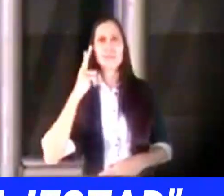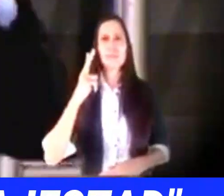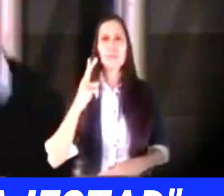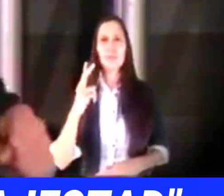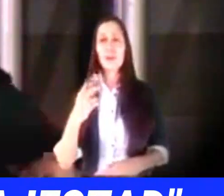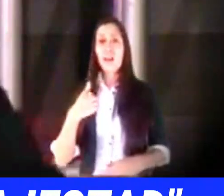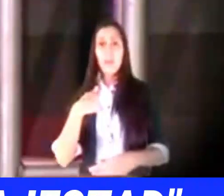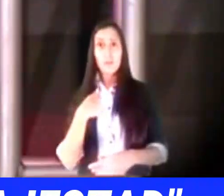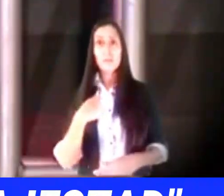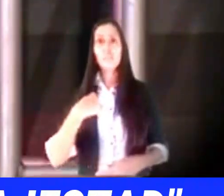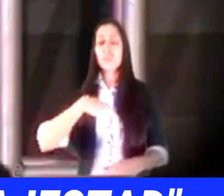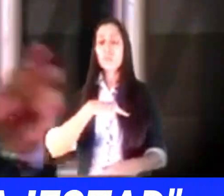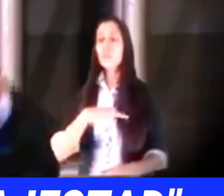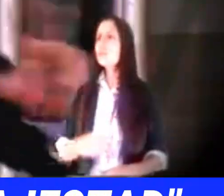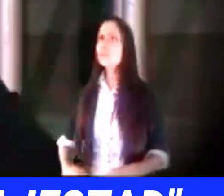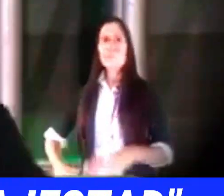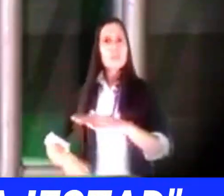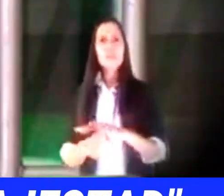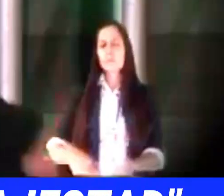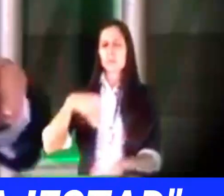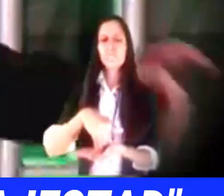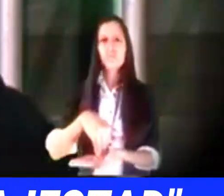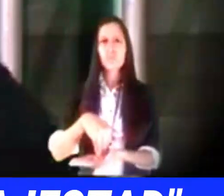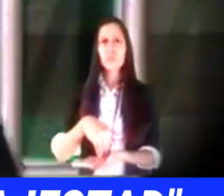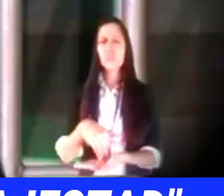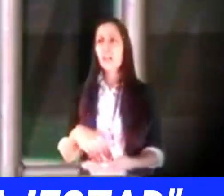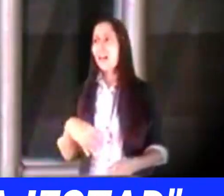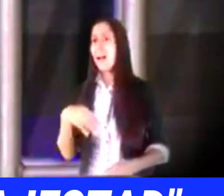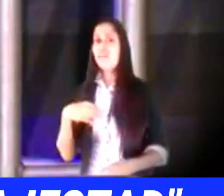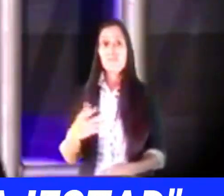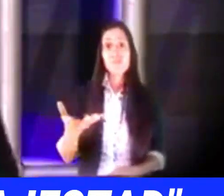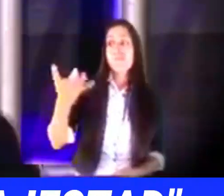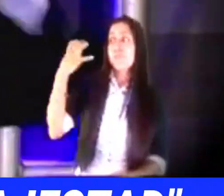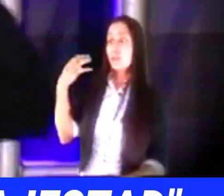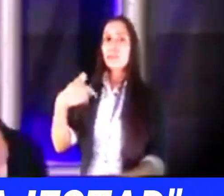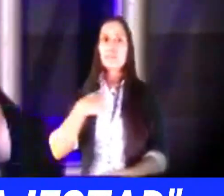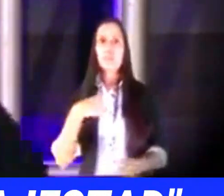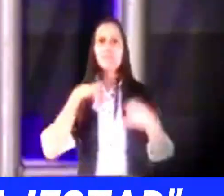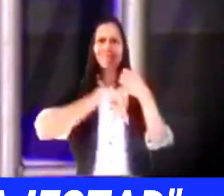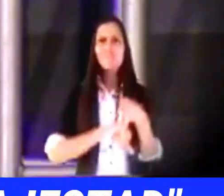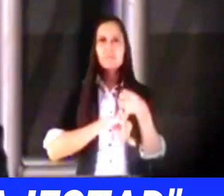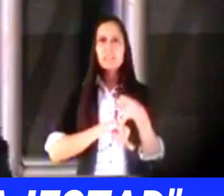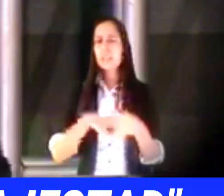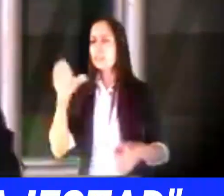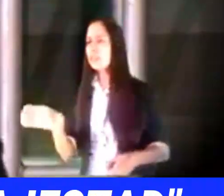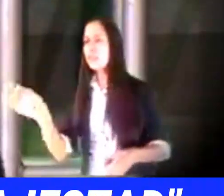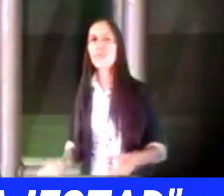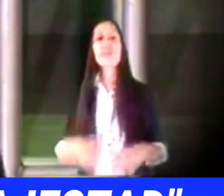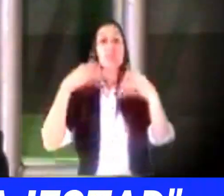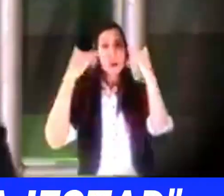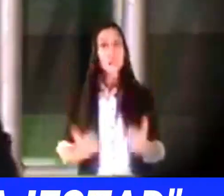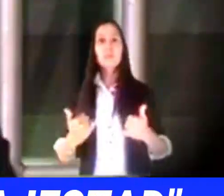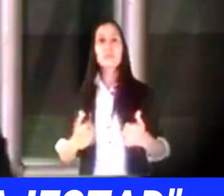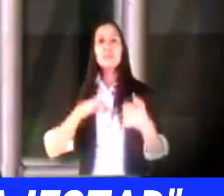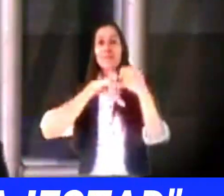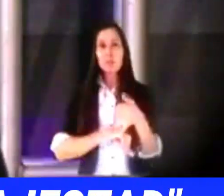de los demás. Antes dependías mucho de la gente que se movía a tu alrededor. Ahora depende de lo que has creído, de lo que